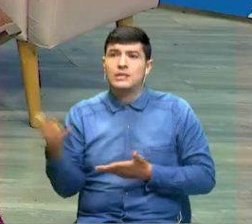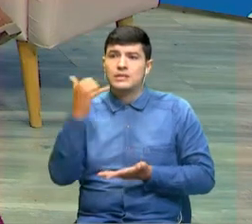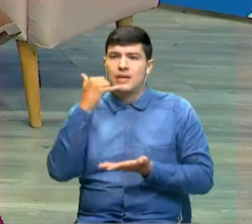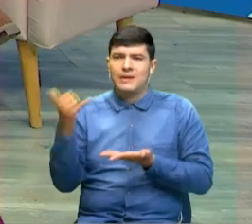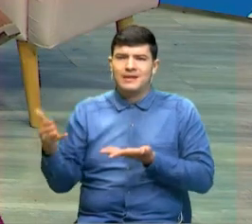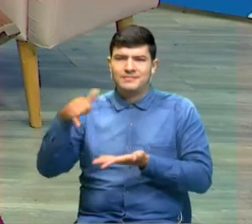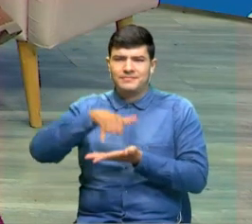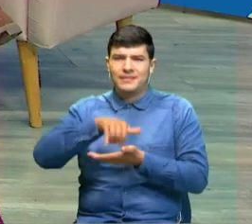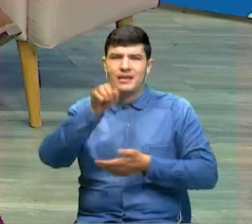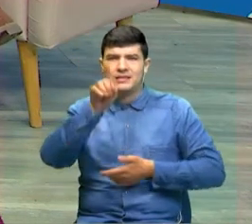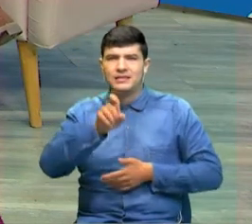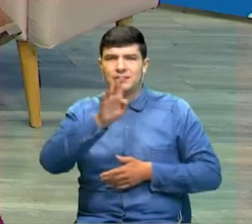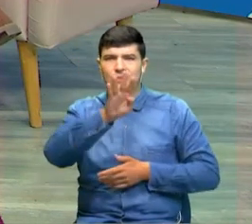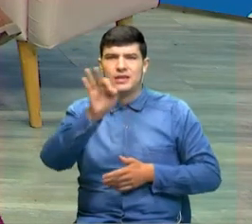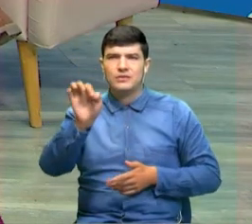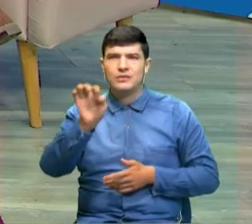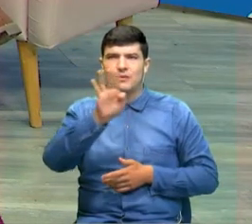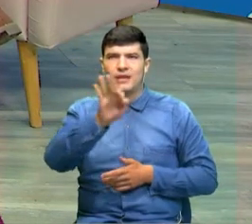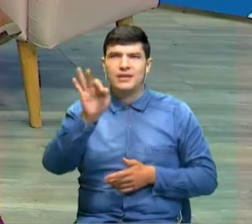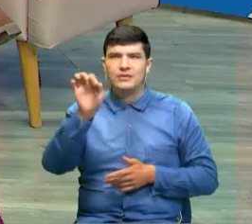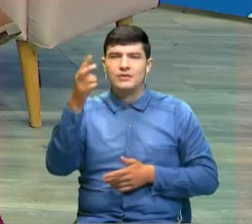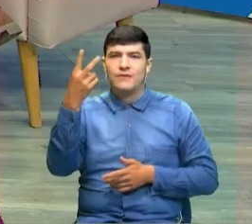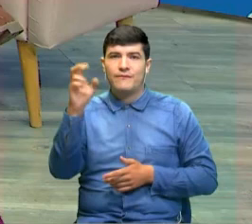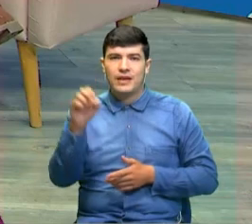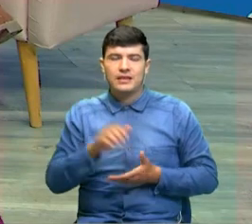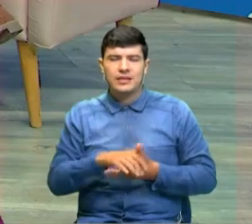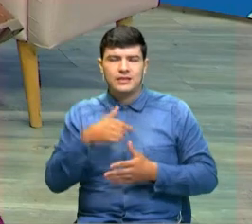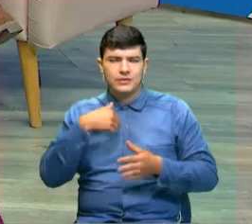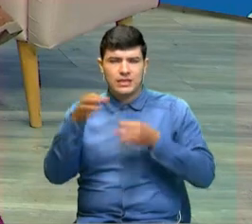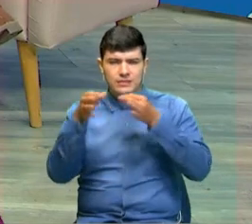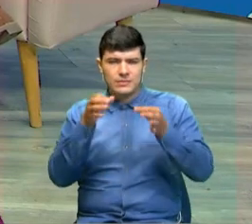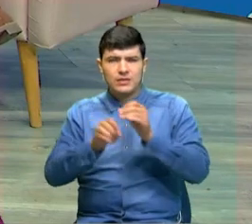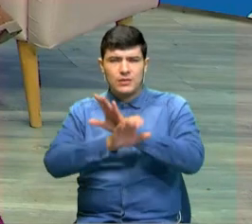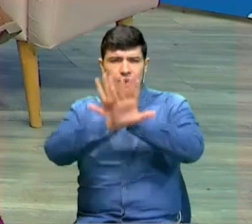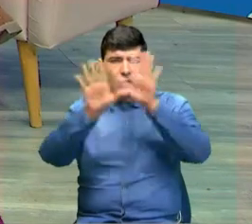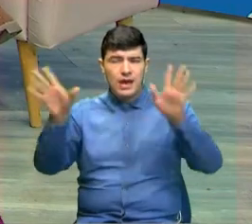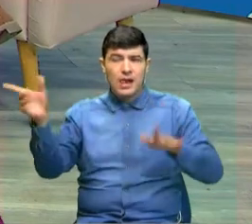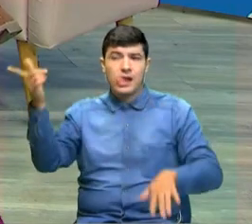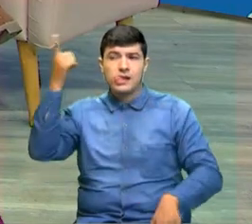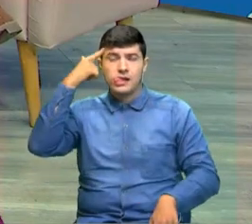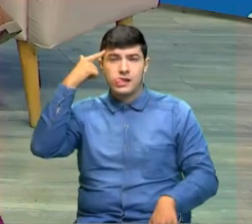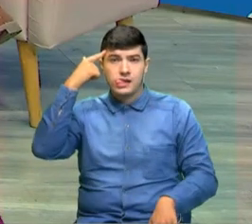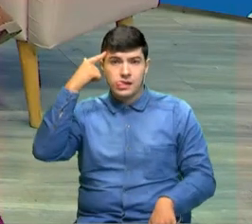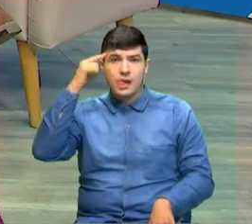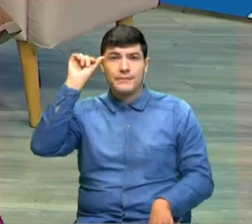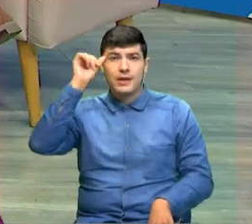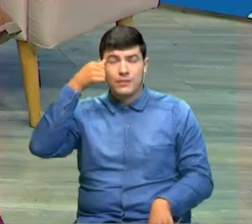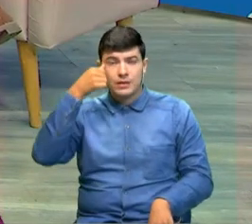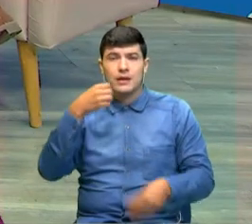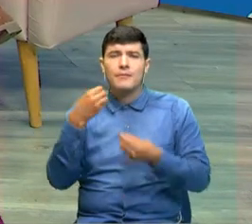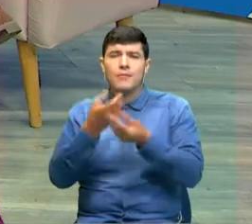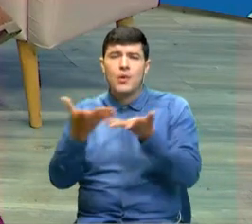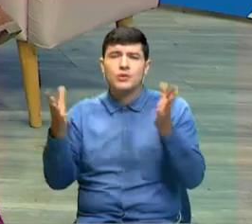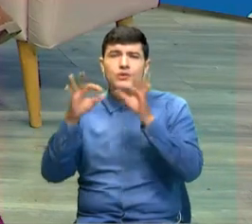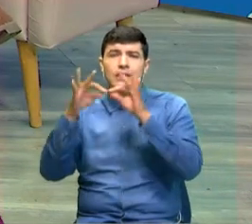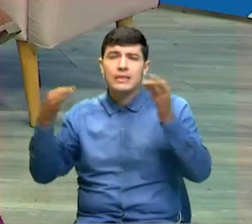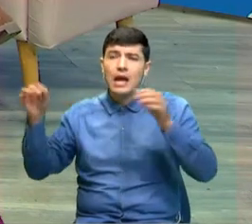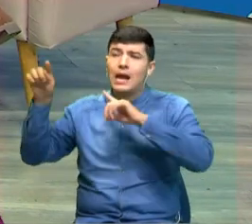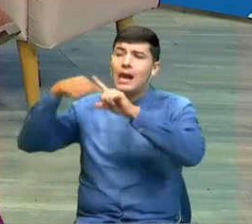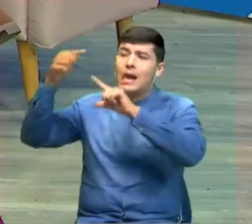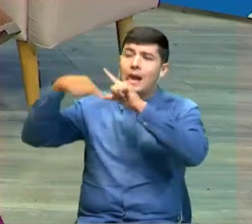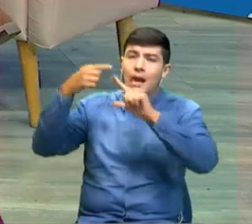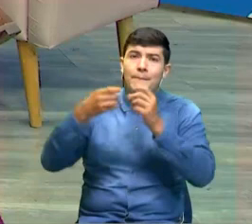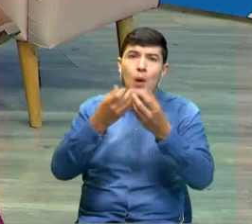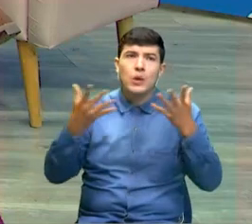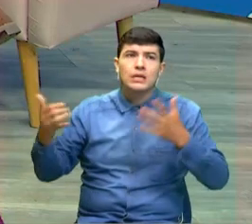directamente al 648-4820. Una aclaración que me recuerdan, y es que son muchas los mensajes que nos llegan, son